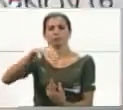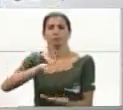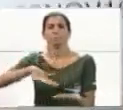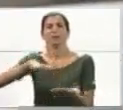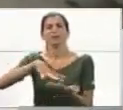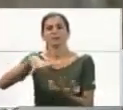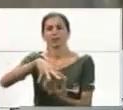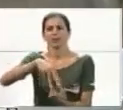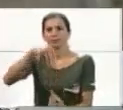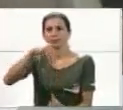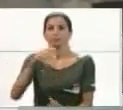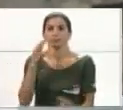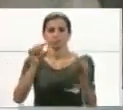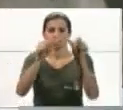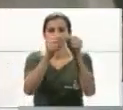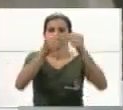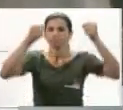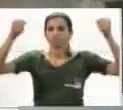Altamira?